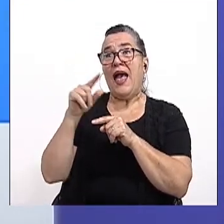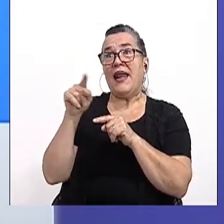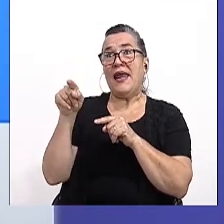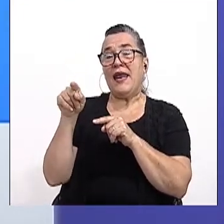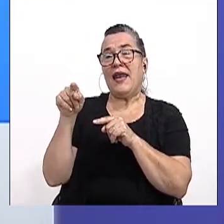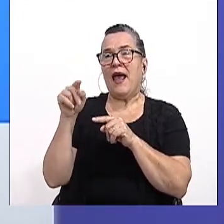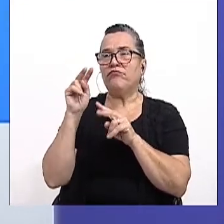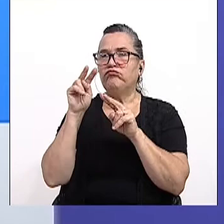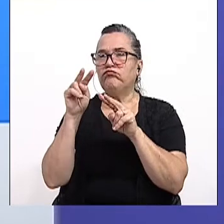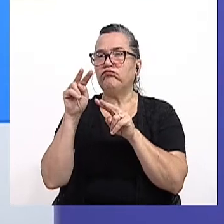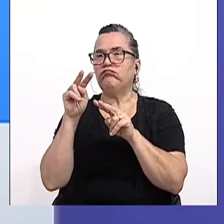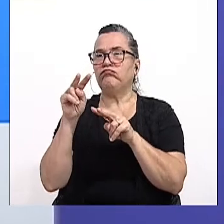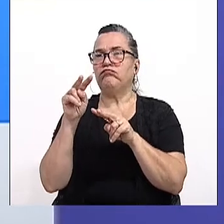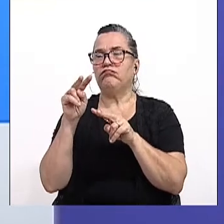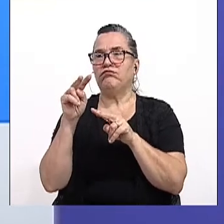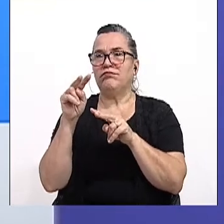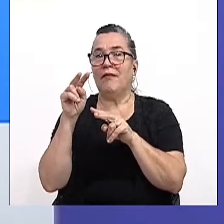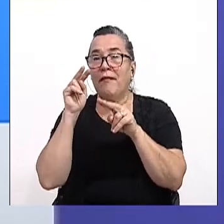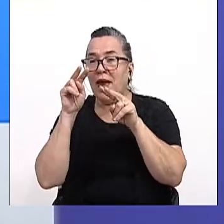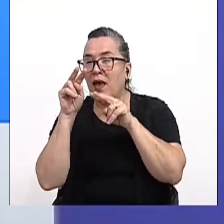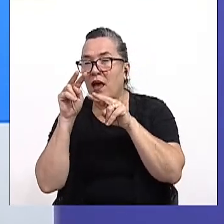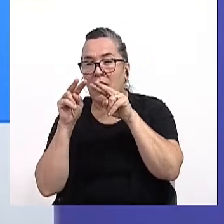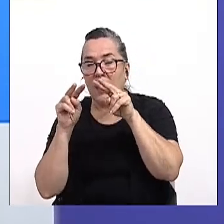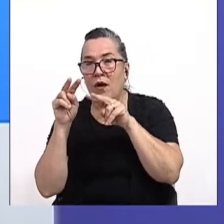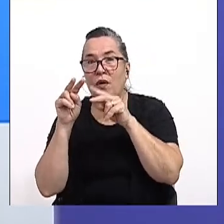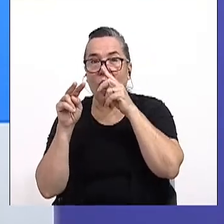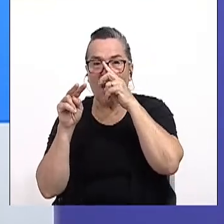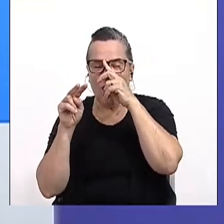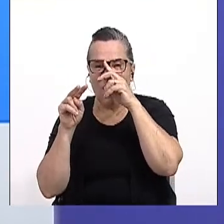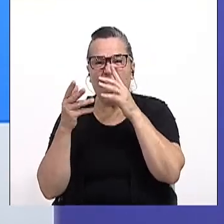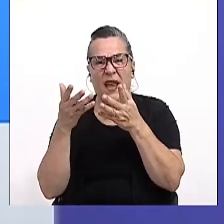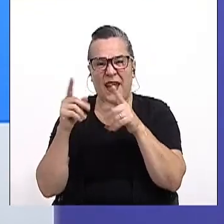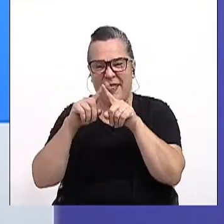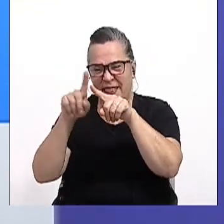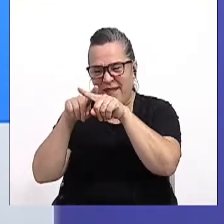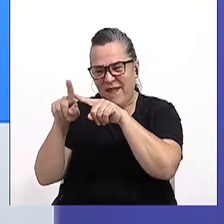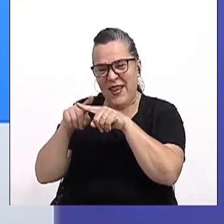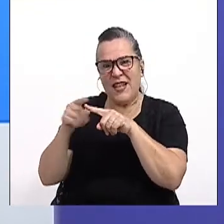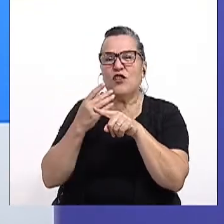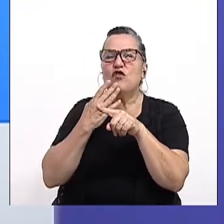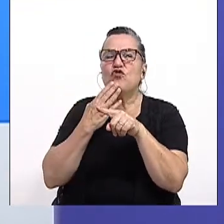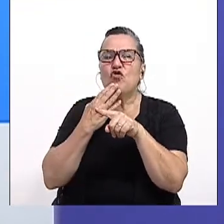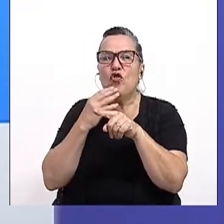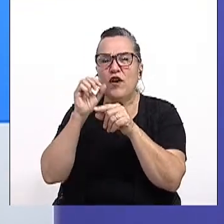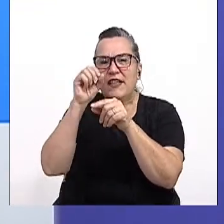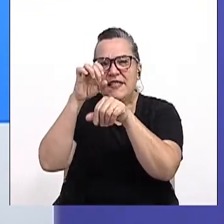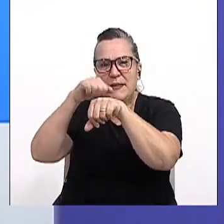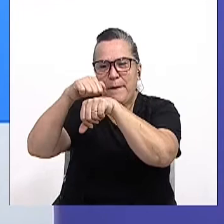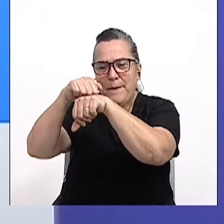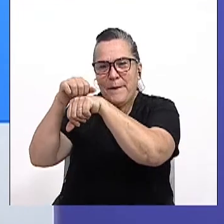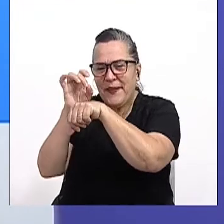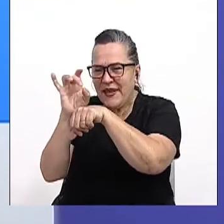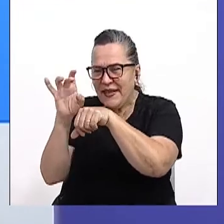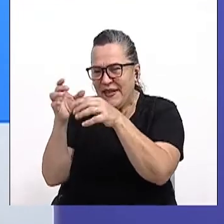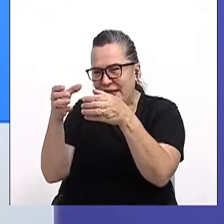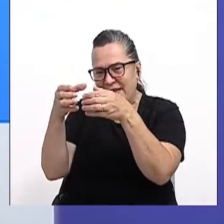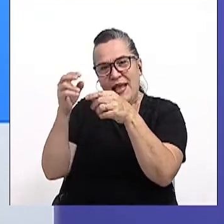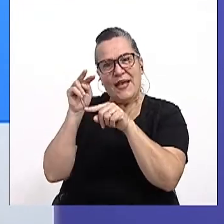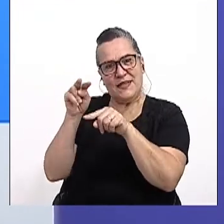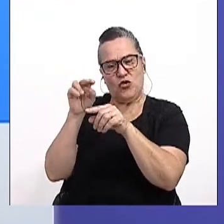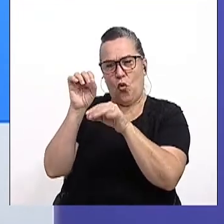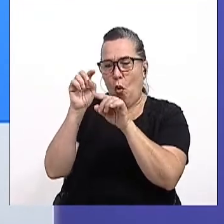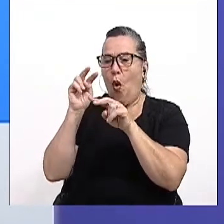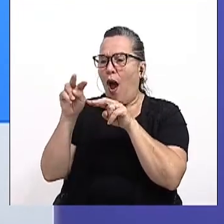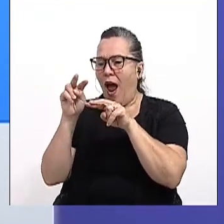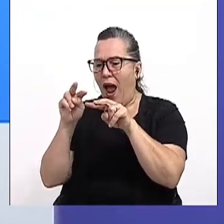arenita observo en esta muestra que traje, ¿verdad?, los diferentes colores de las piedritas, ¿verdad? Por eso yo puedo